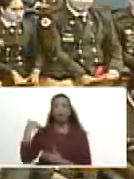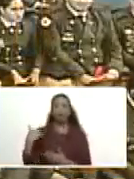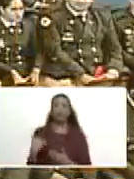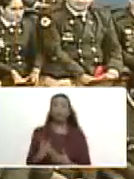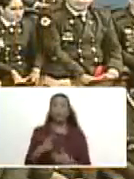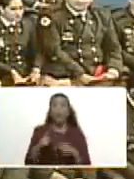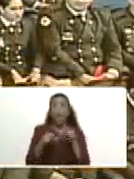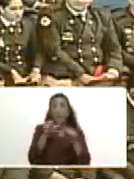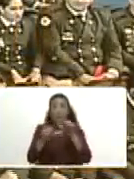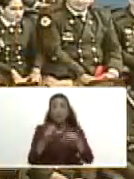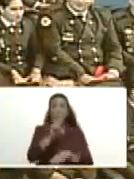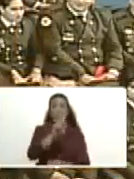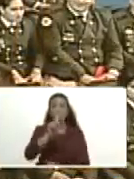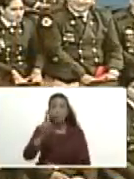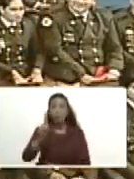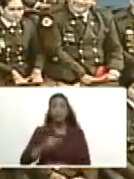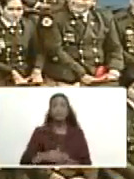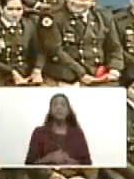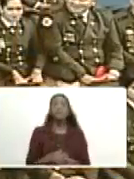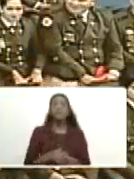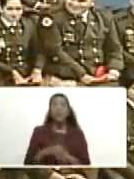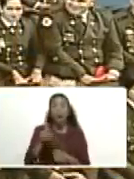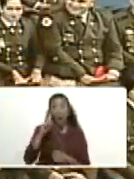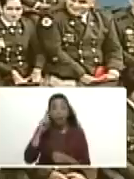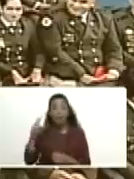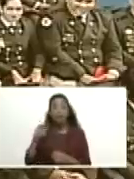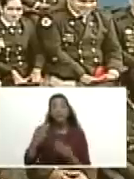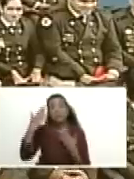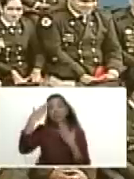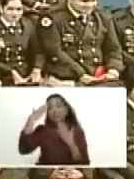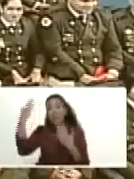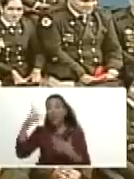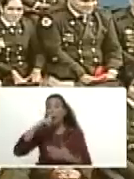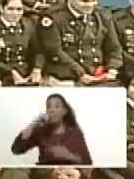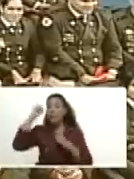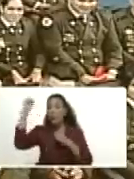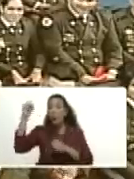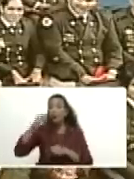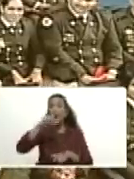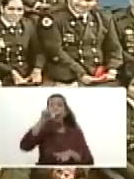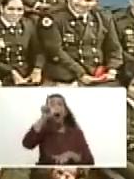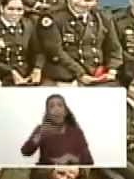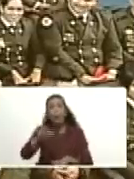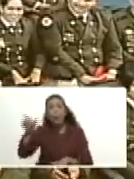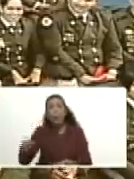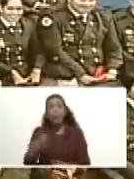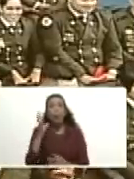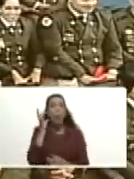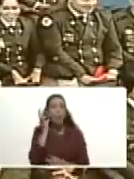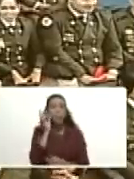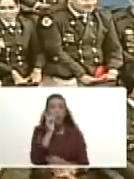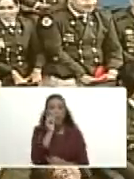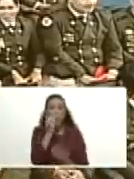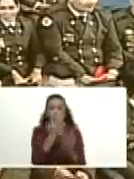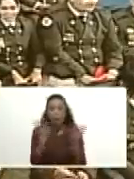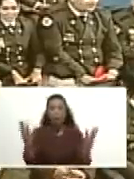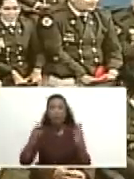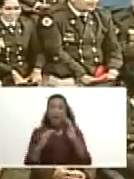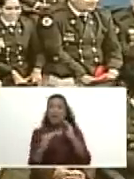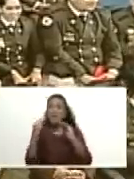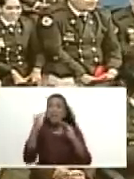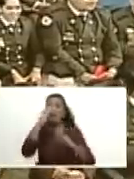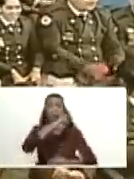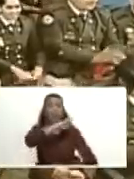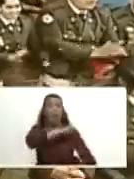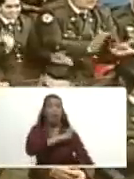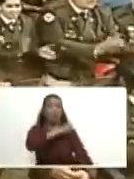este siglo XXI. Allí saluda el jefe de Estado a estos hombres y mujeres que ascienden en este